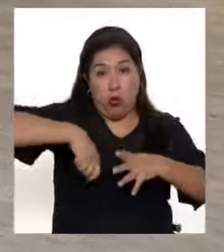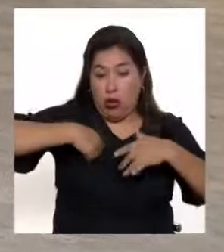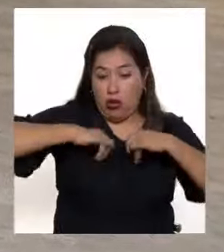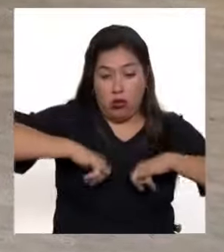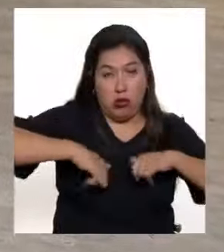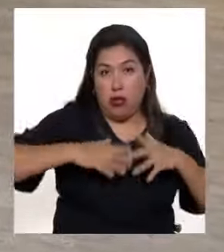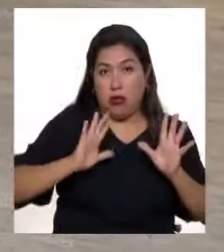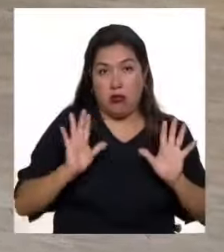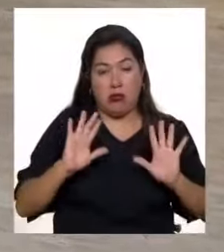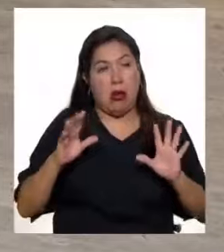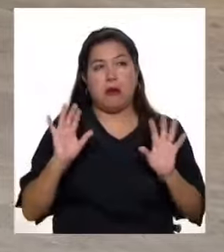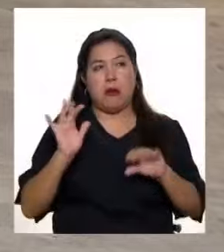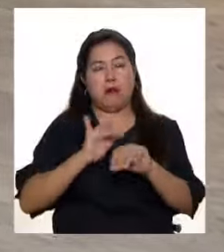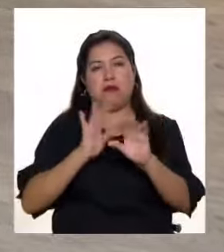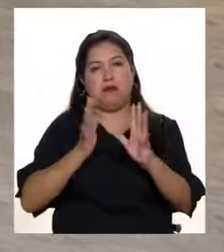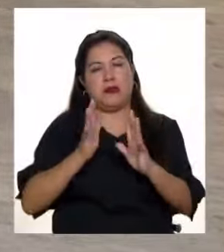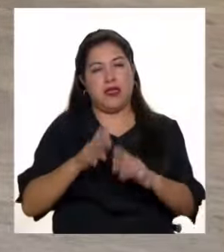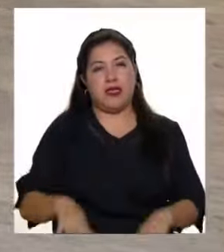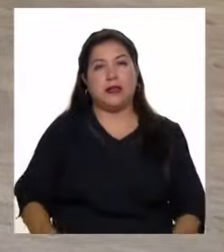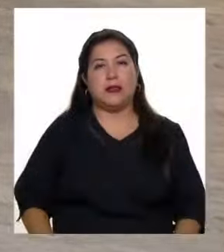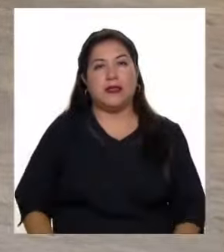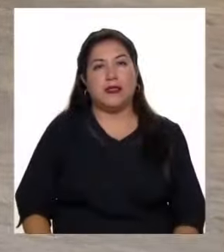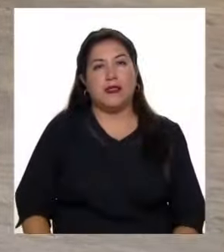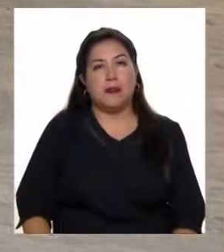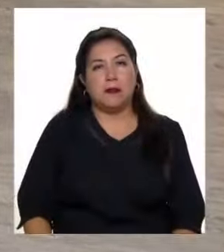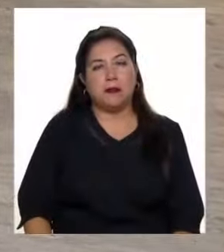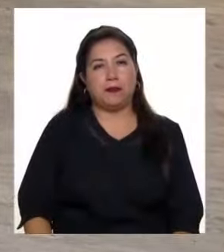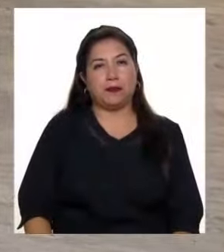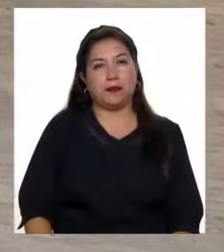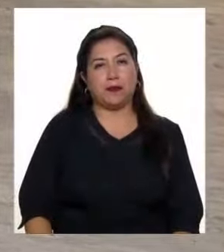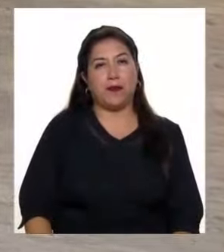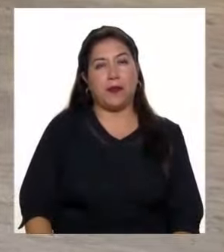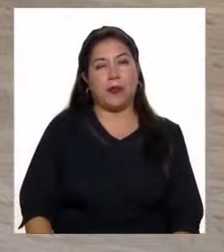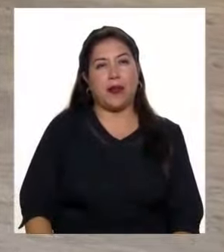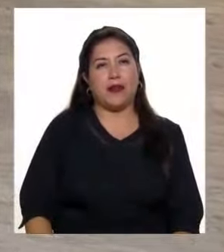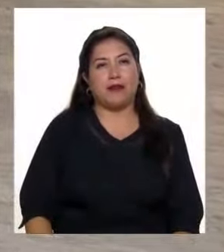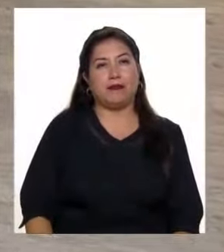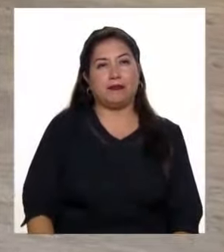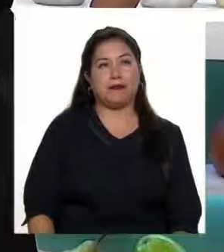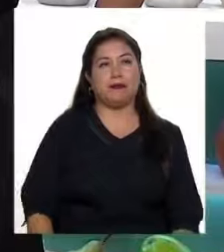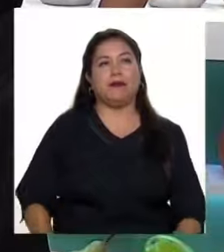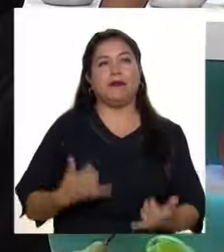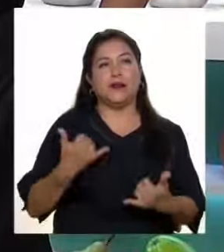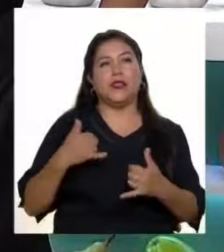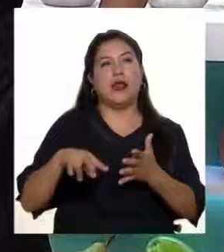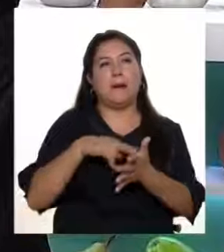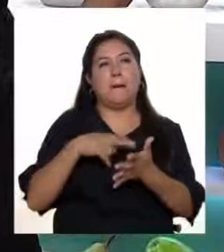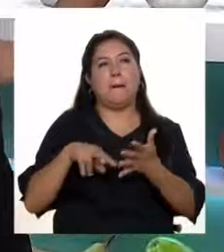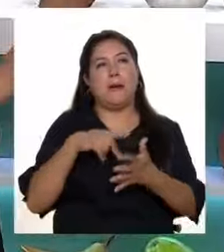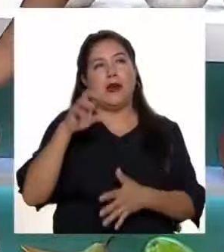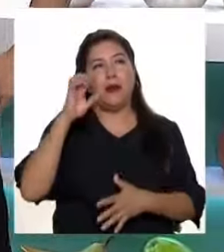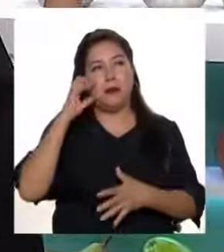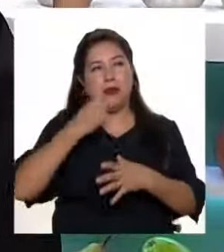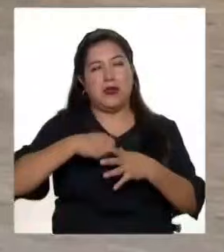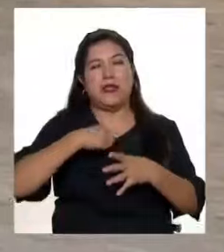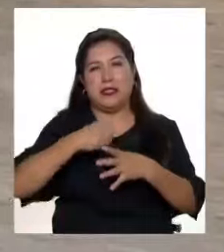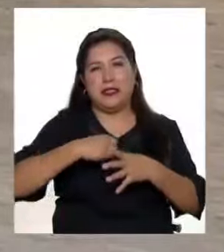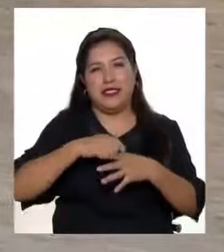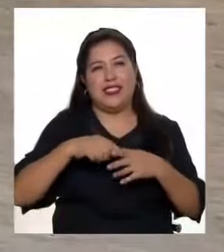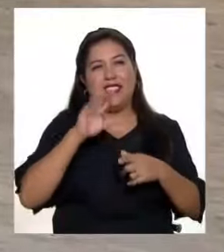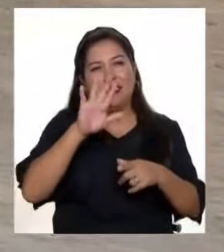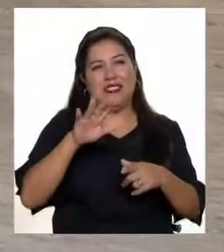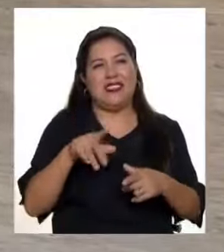Por favor, explícale. Yo no sé el paso. Bueno, vamos a bailar el baile del piso, donde se usan las rodillas, la cintura, eso es un buen ejemplar, por